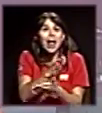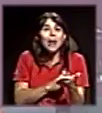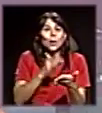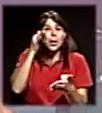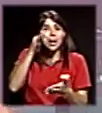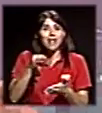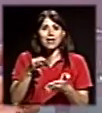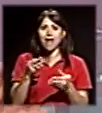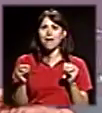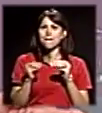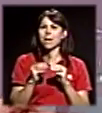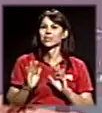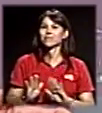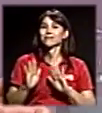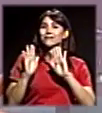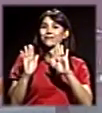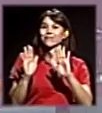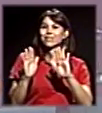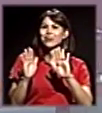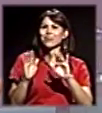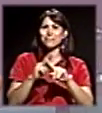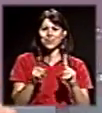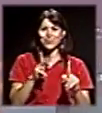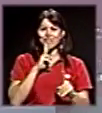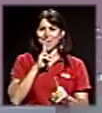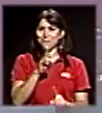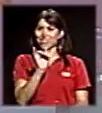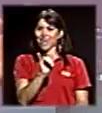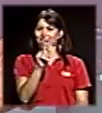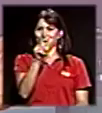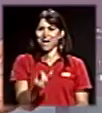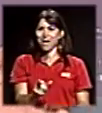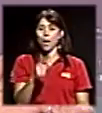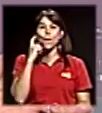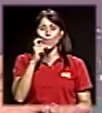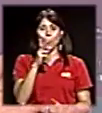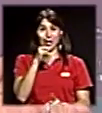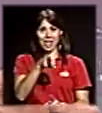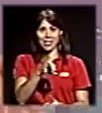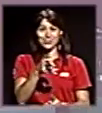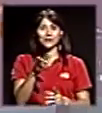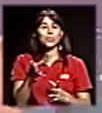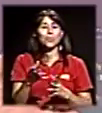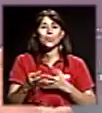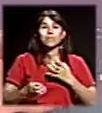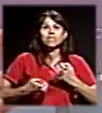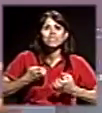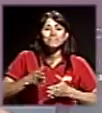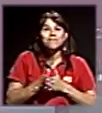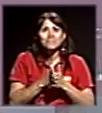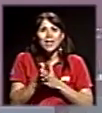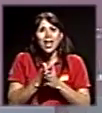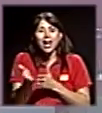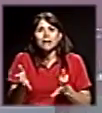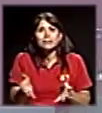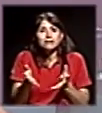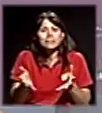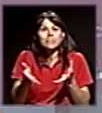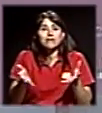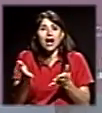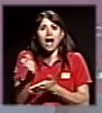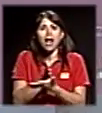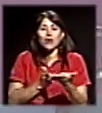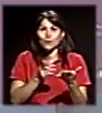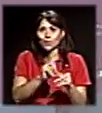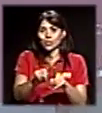más geniales de lo que realmente son la misma Euforia que crea no algún algunos tipos de de